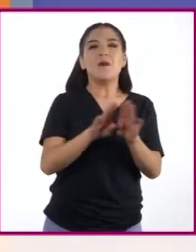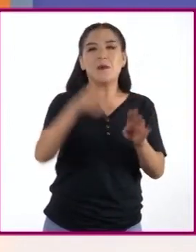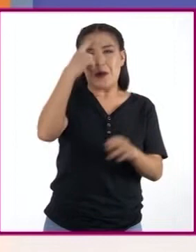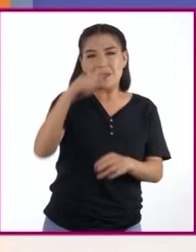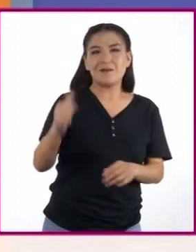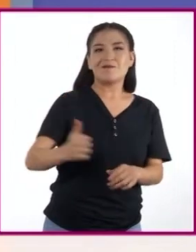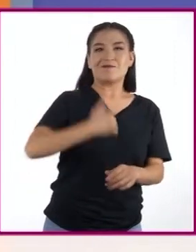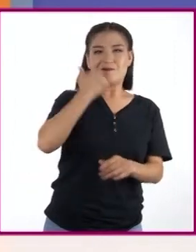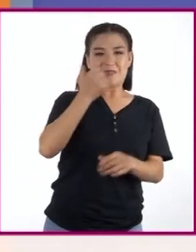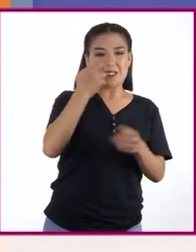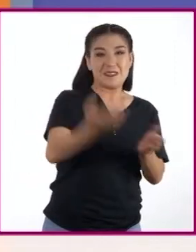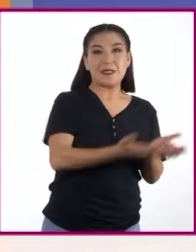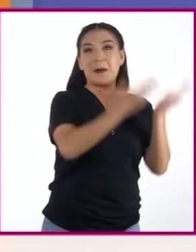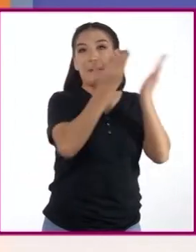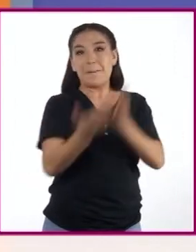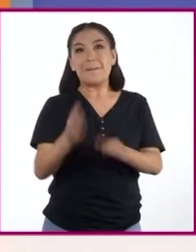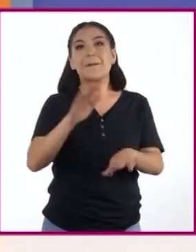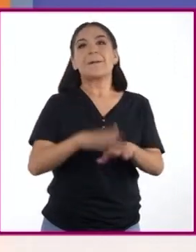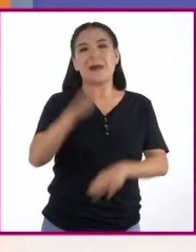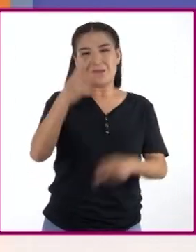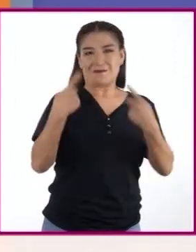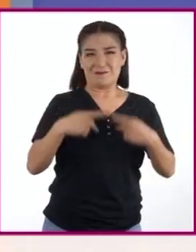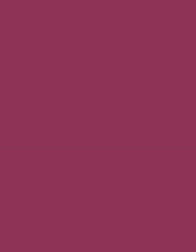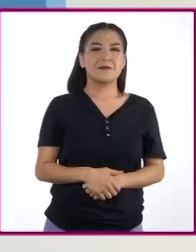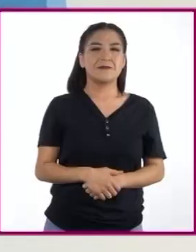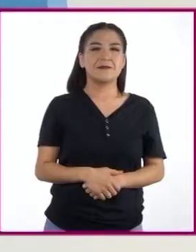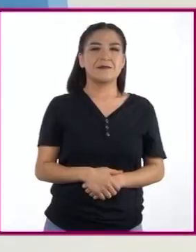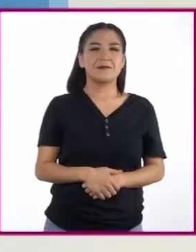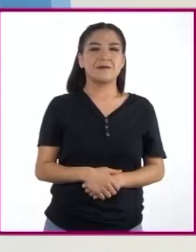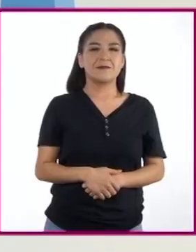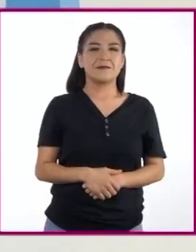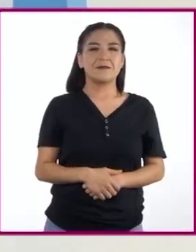más españoles a partir de 1522.